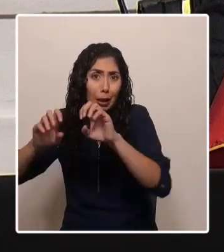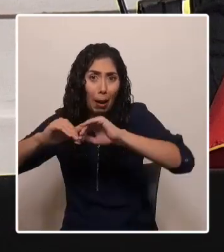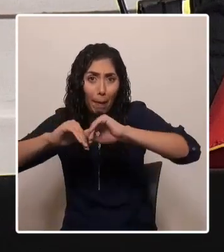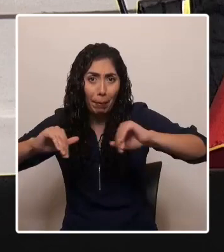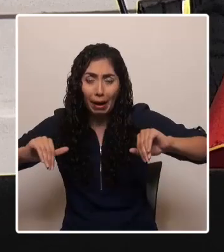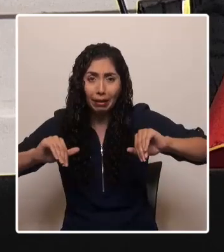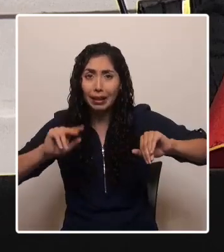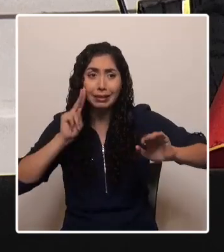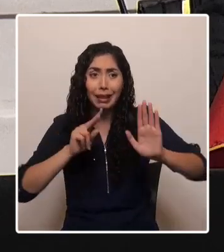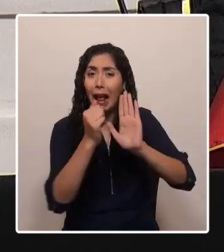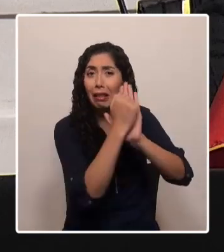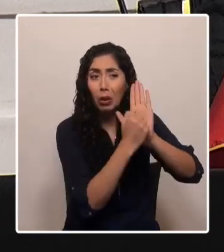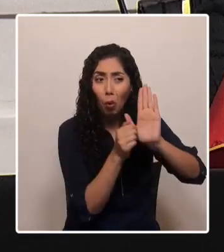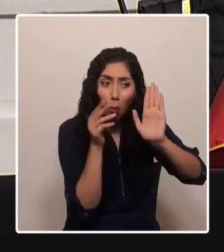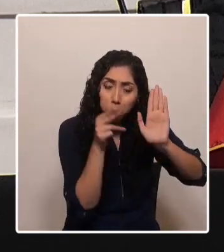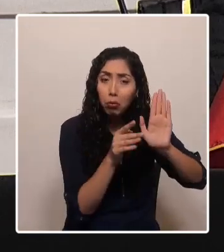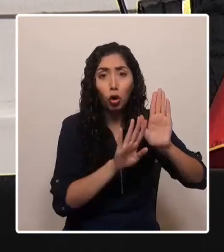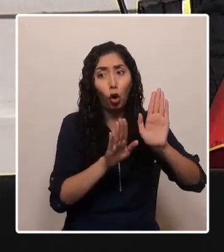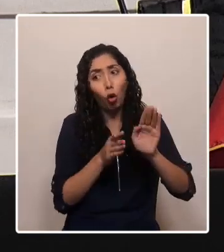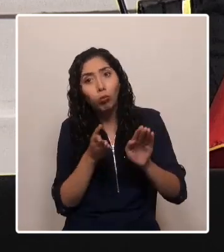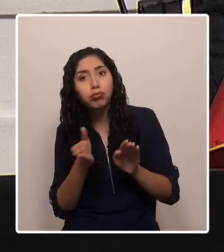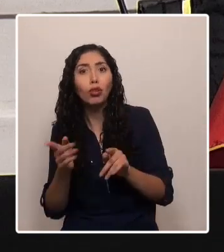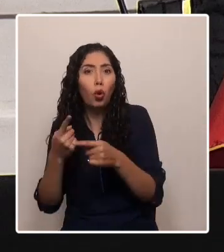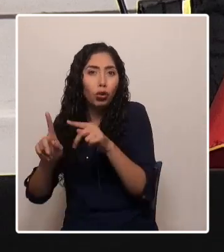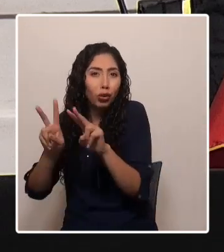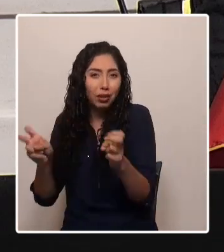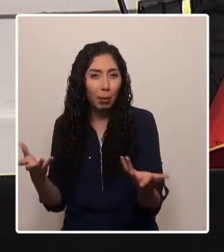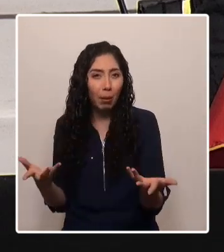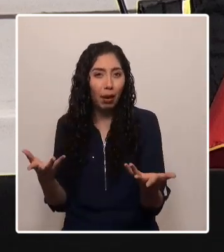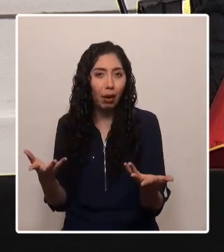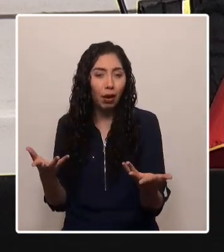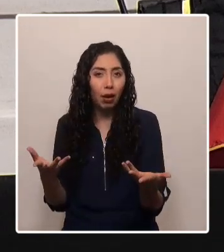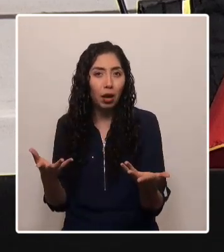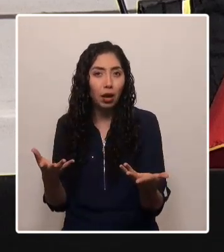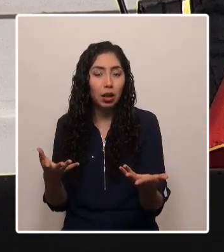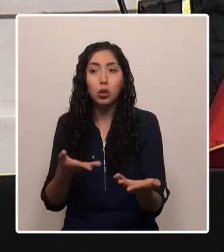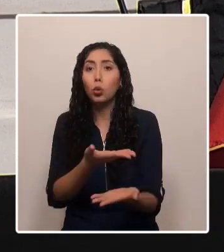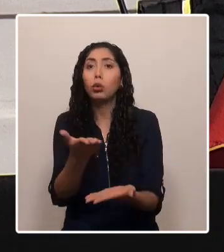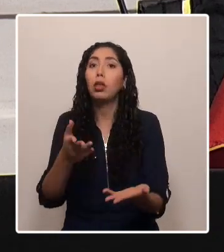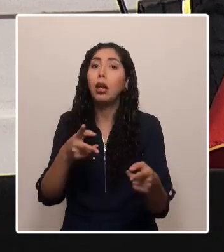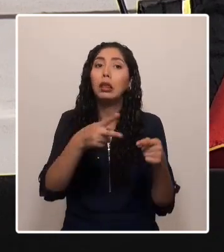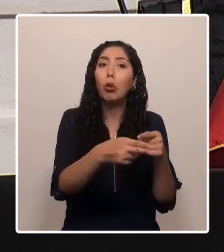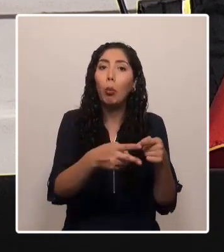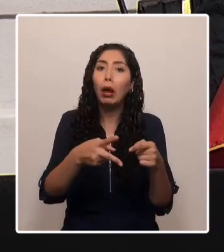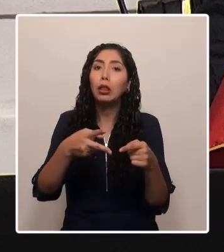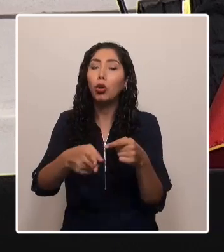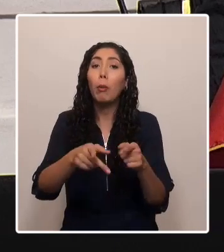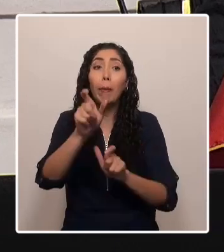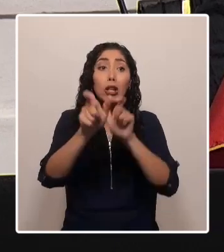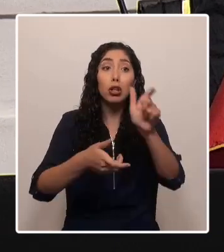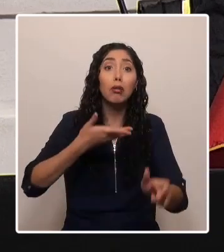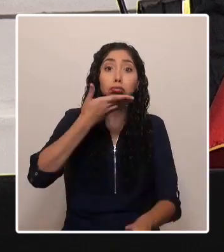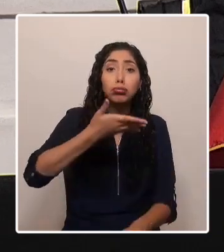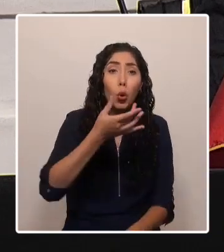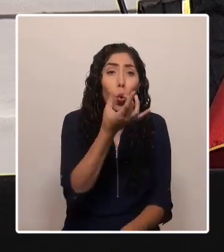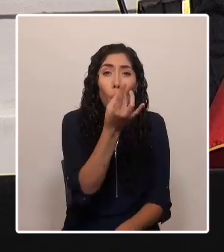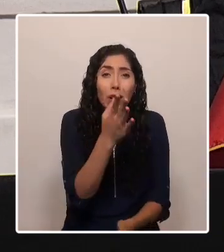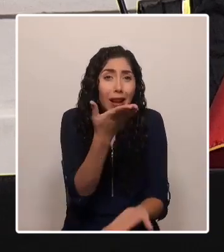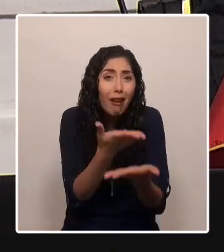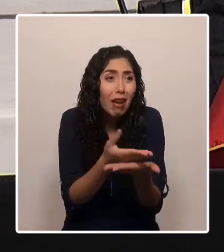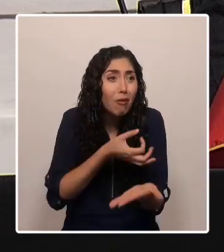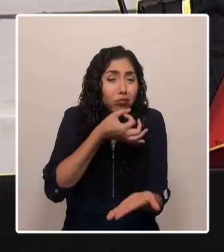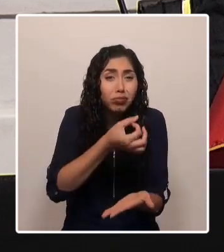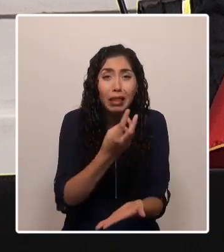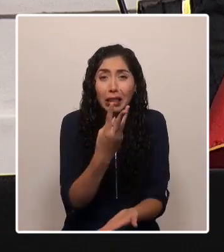un determinado contenido. Por lo tanto, si vamos a empezar a interrumpir a los convencionales constituyentes en sus únicas intervenciones que tienen, que son 3 minutos